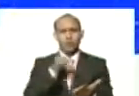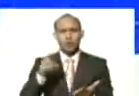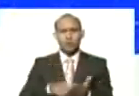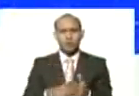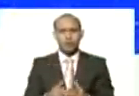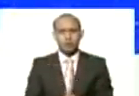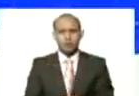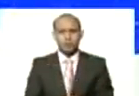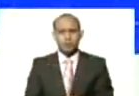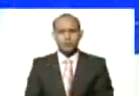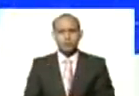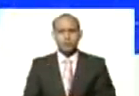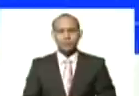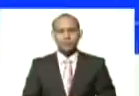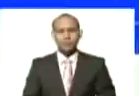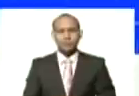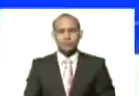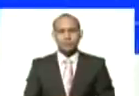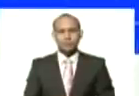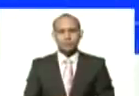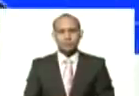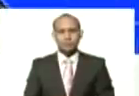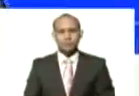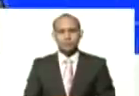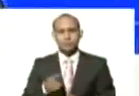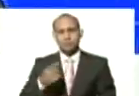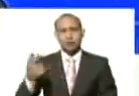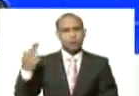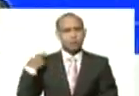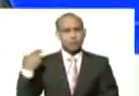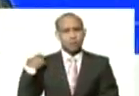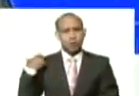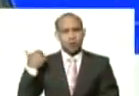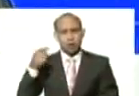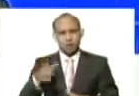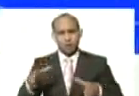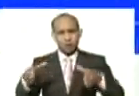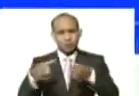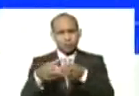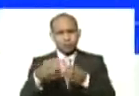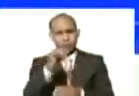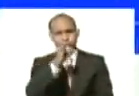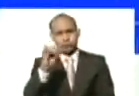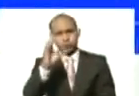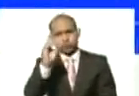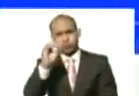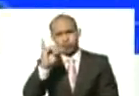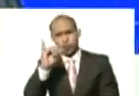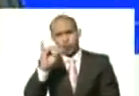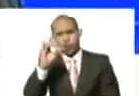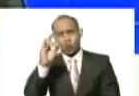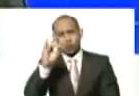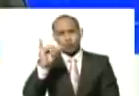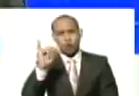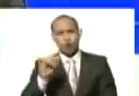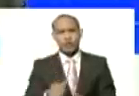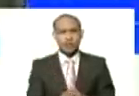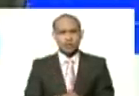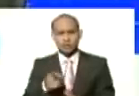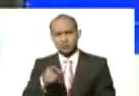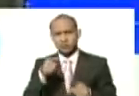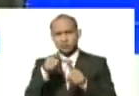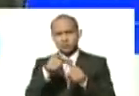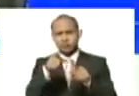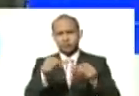Las amenazas las hemos estudiado. Y cada jefe de región de defensa integral, sobre todo de